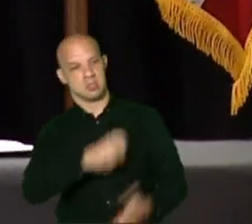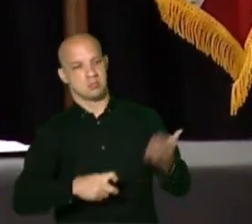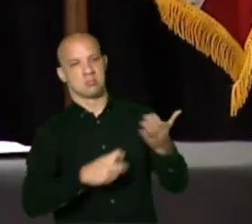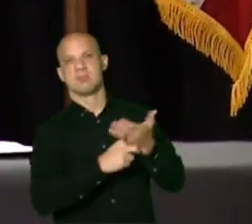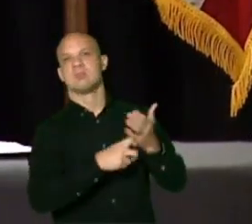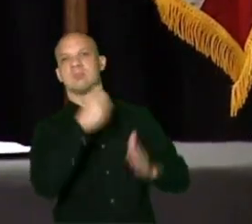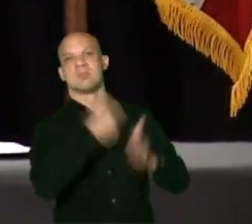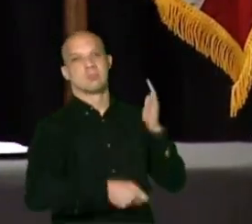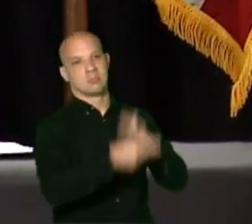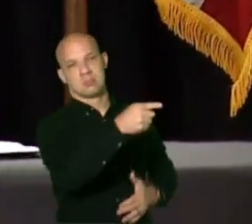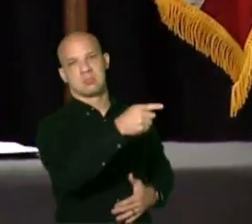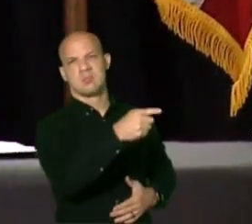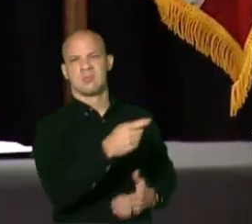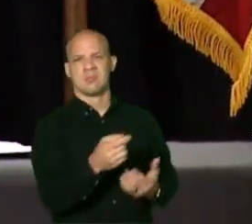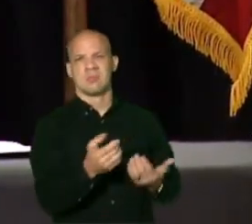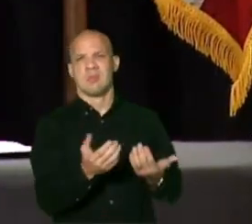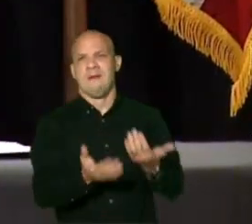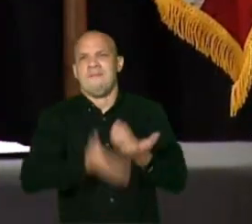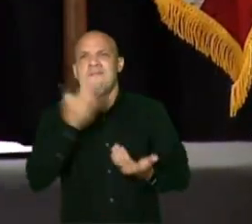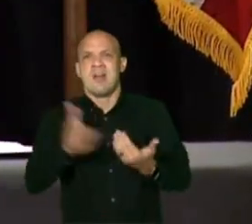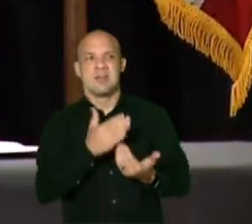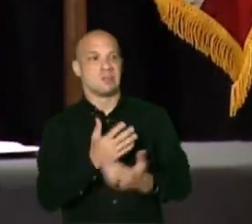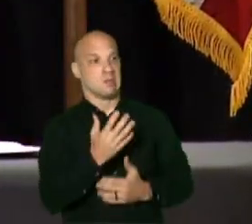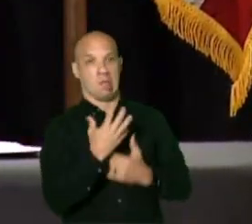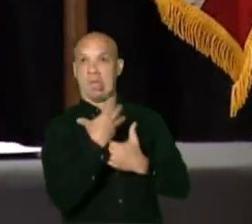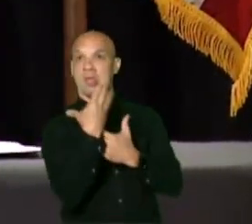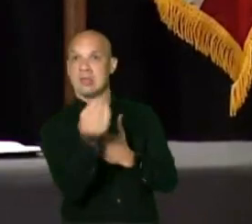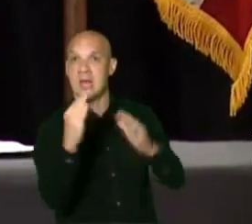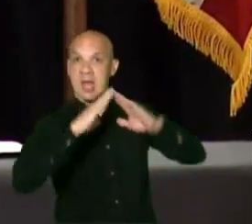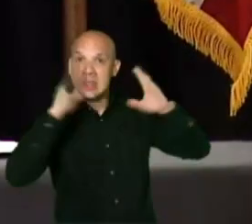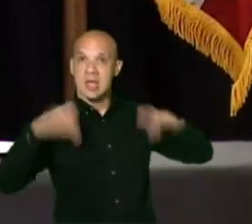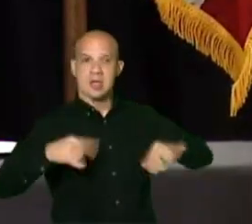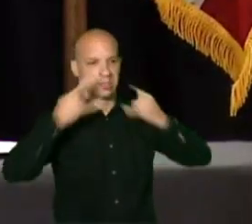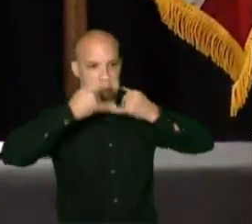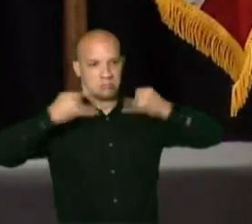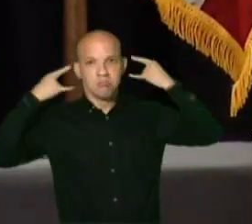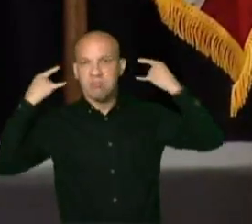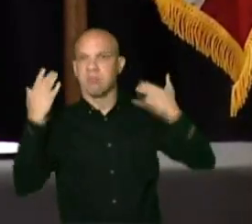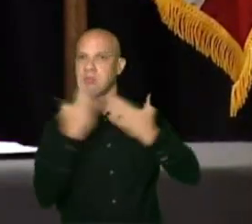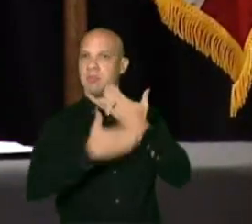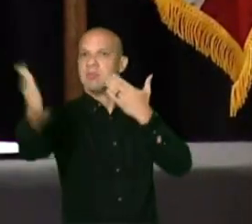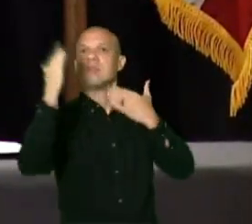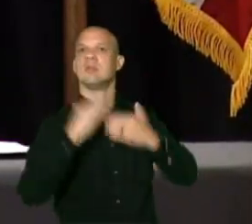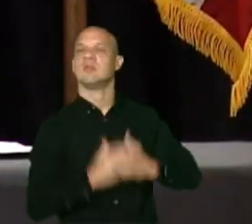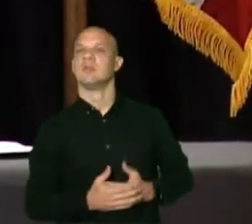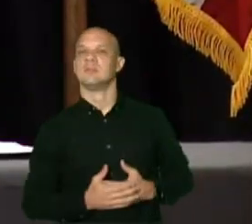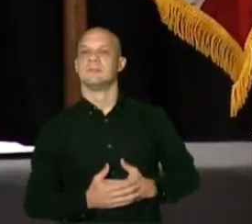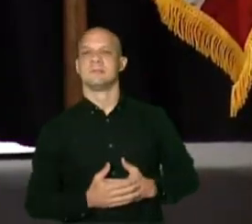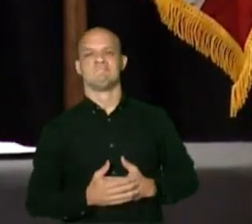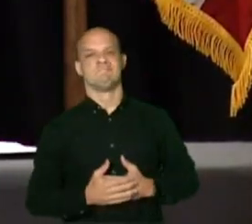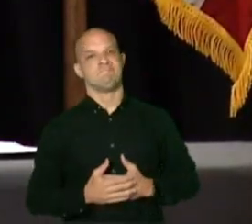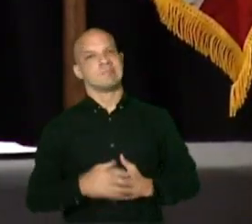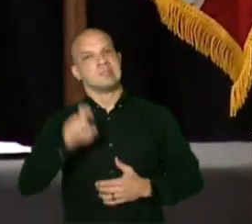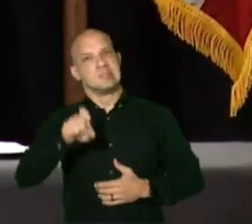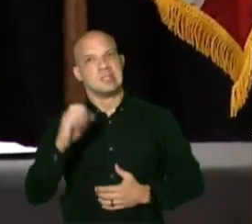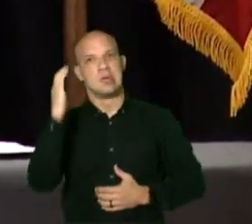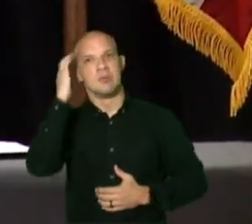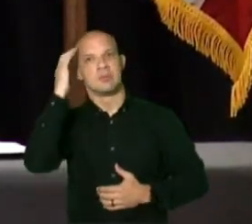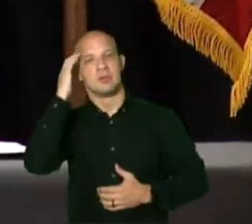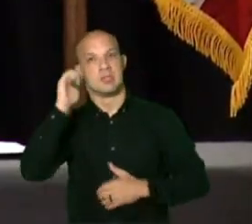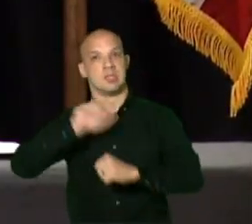como utilizar su mascarilla mientras usted sale a cualquiera de estos lugares. Tenemos que estar conscientes de que el